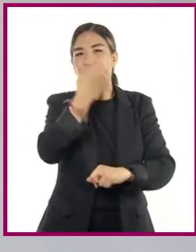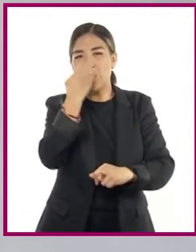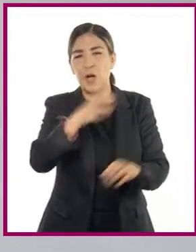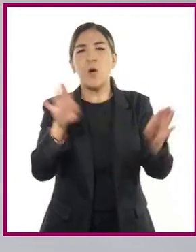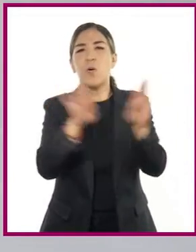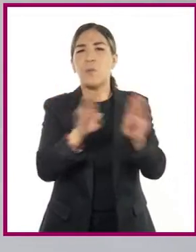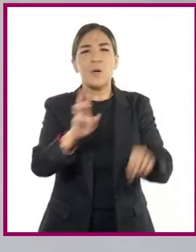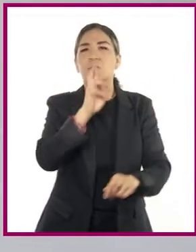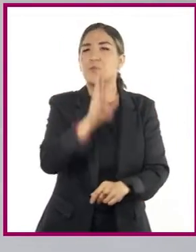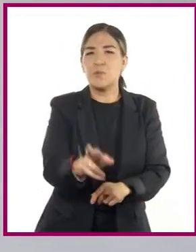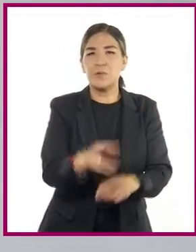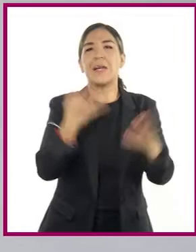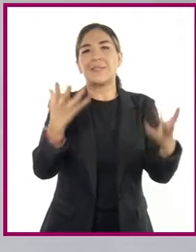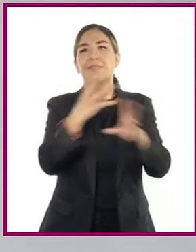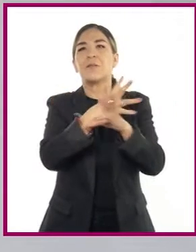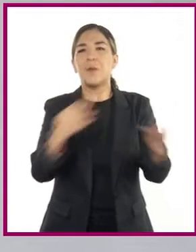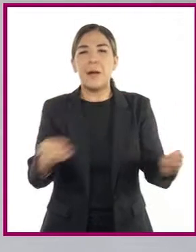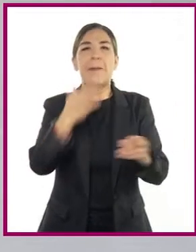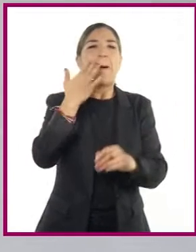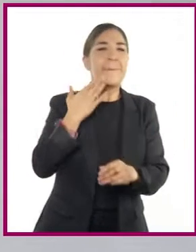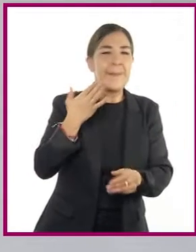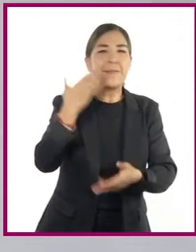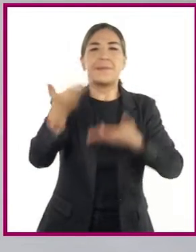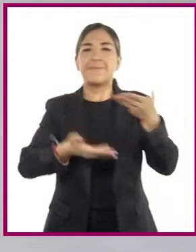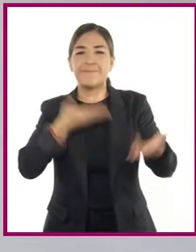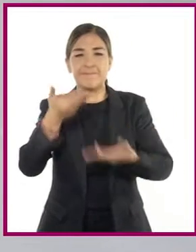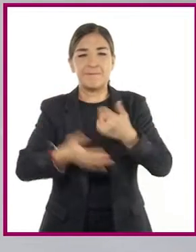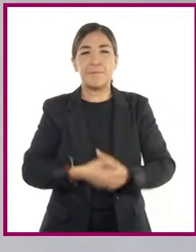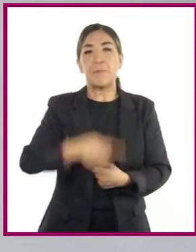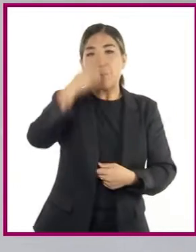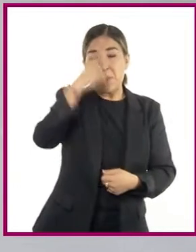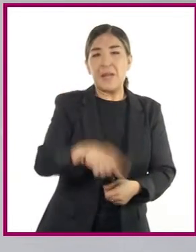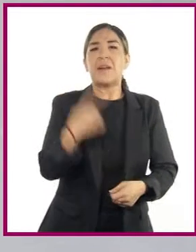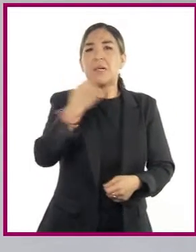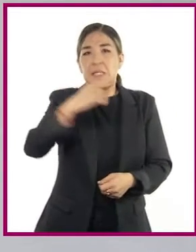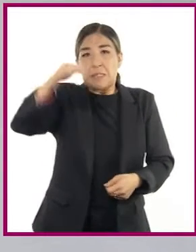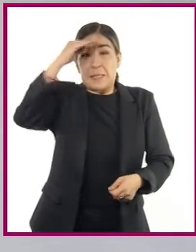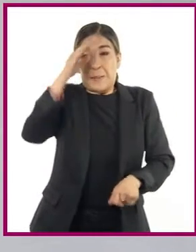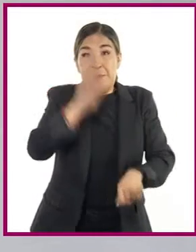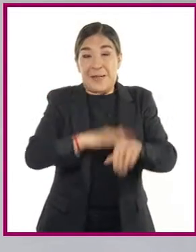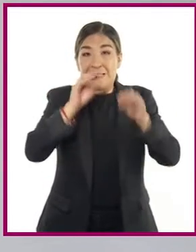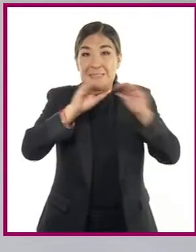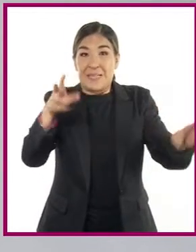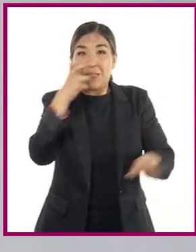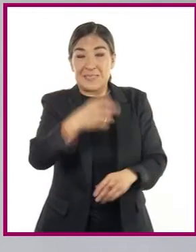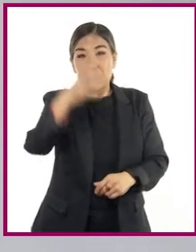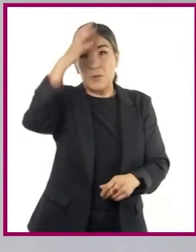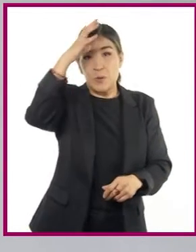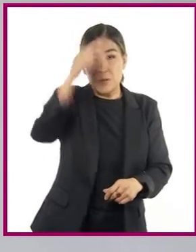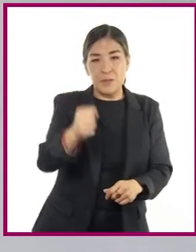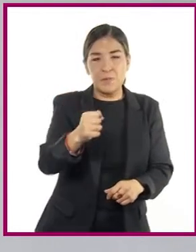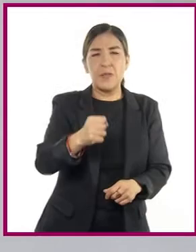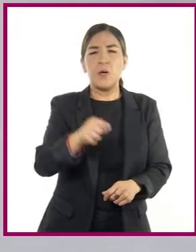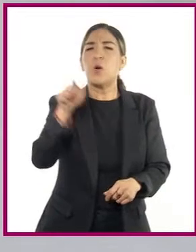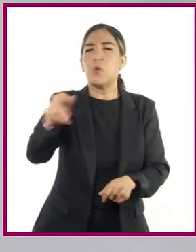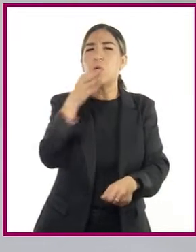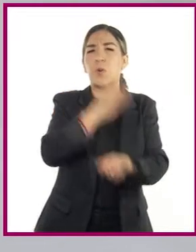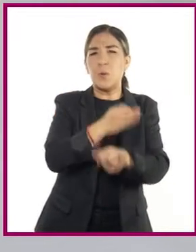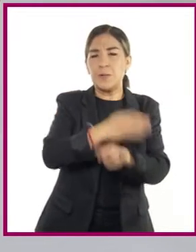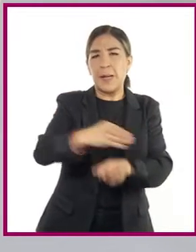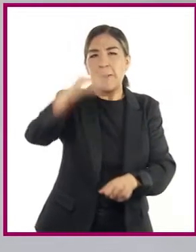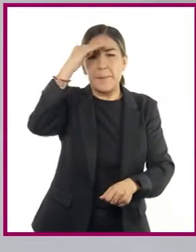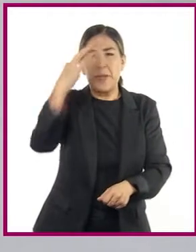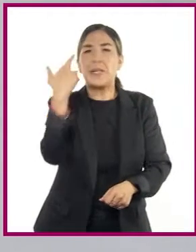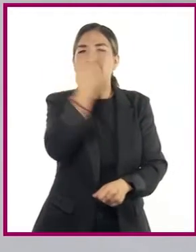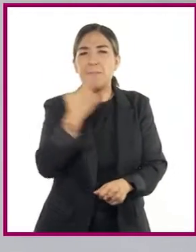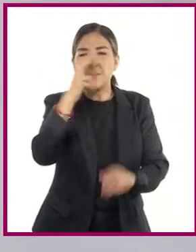manera empática y asertiva. Para que vayan quedando más claros estos conceptos, ¿qué te parece si revisamos un